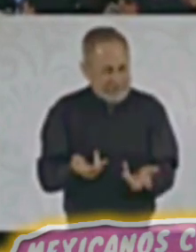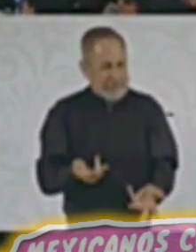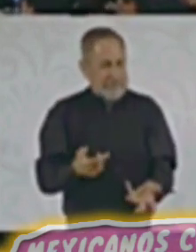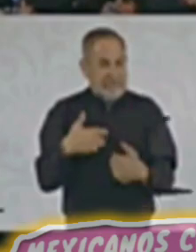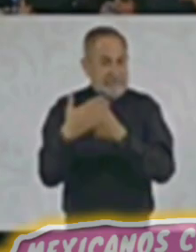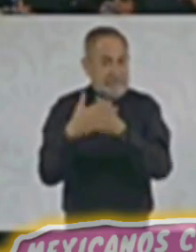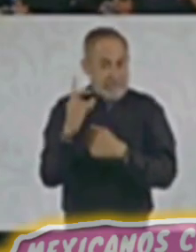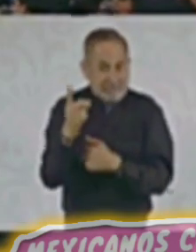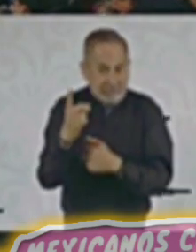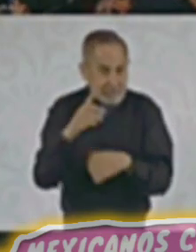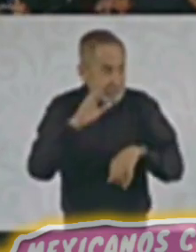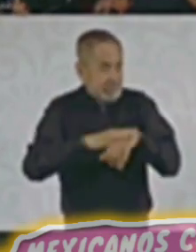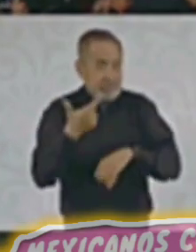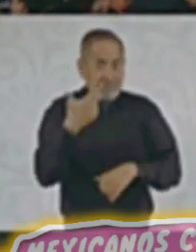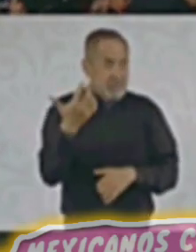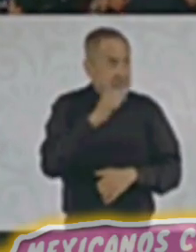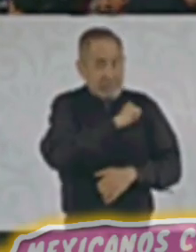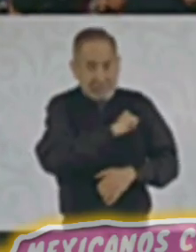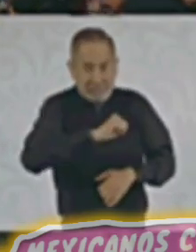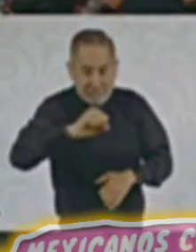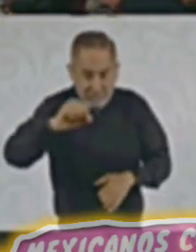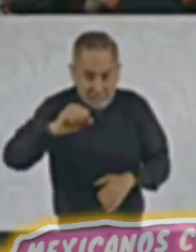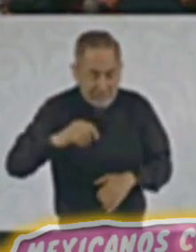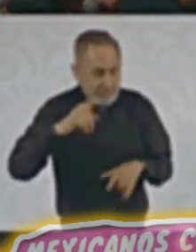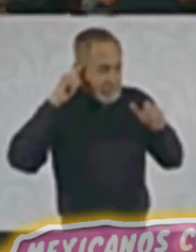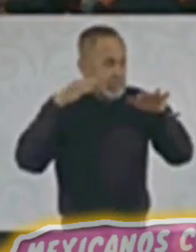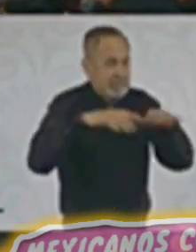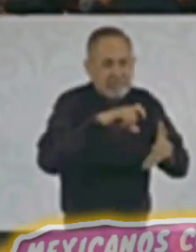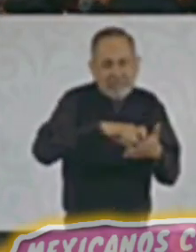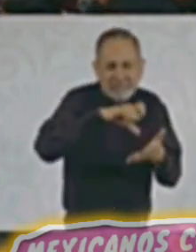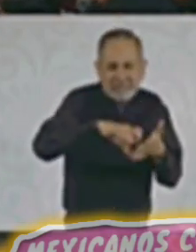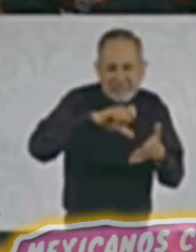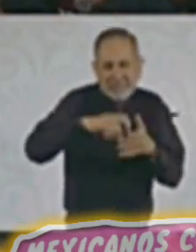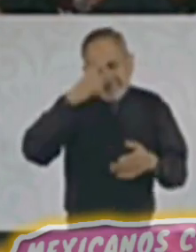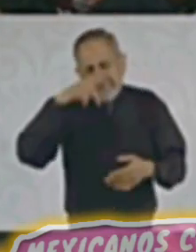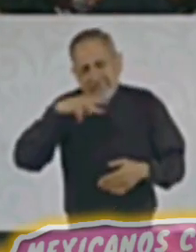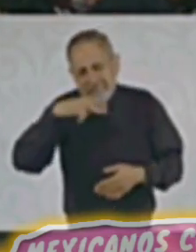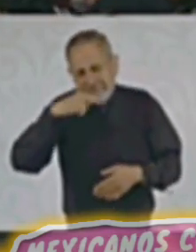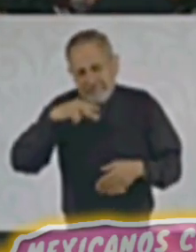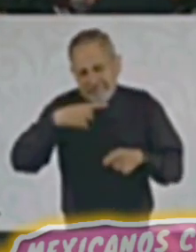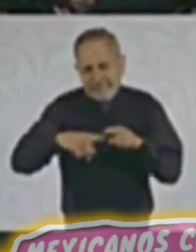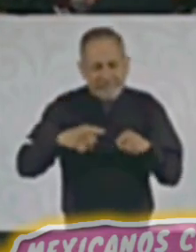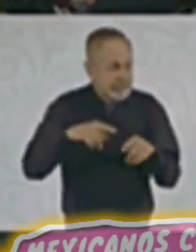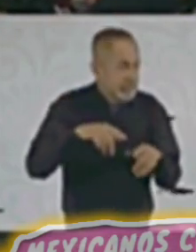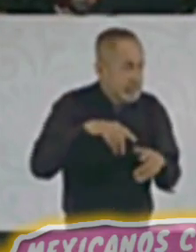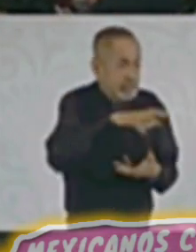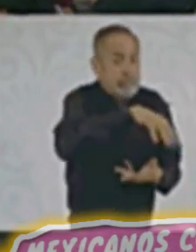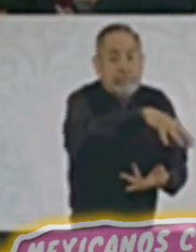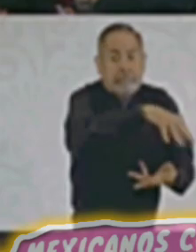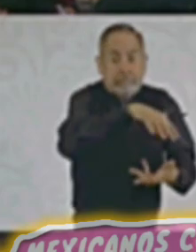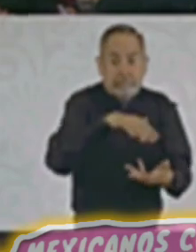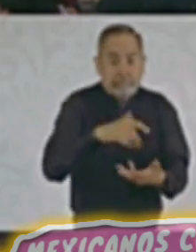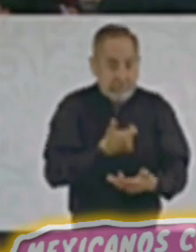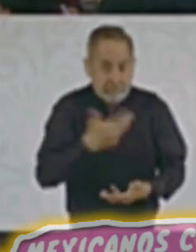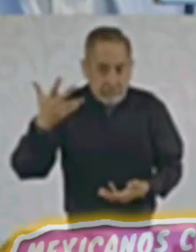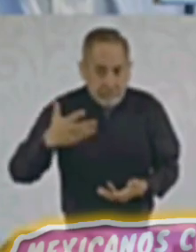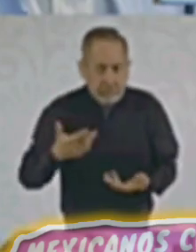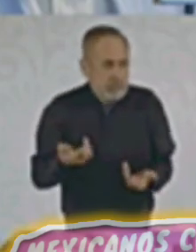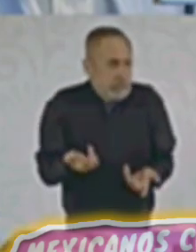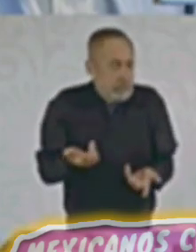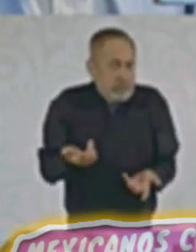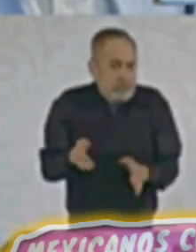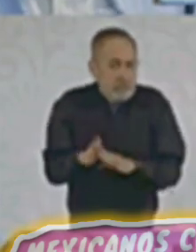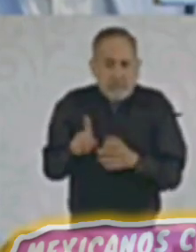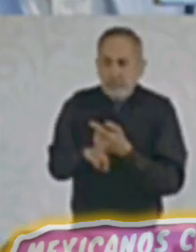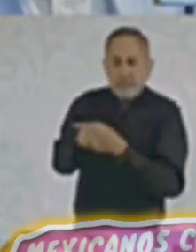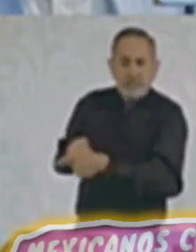sean productos ya sumamente demandados y que esto no se vea que vaya disminuyendo? Entonces, ¿habrá operativos por parte de Profeco